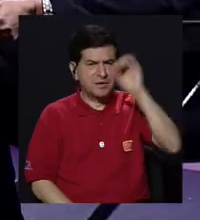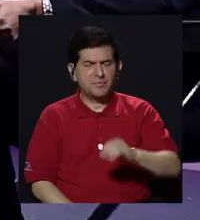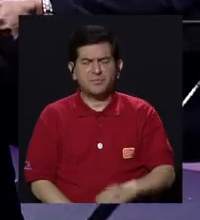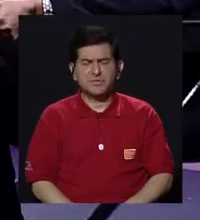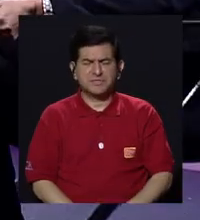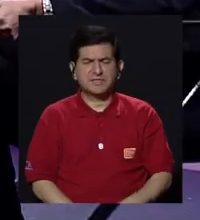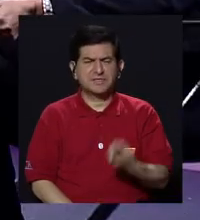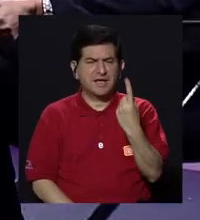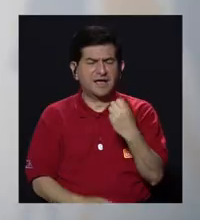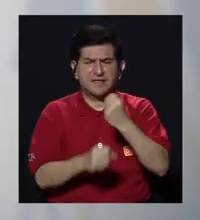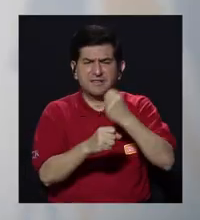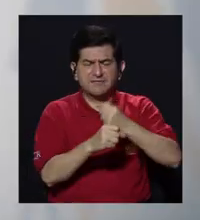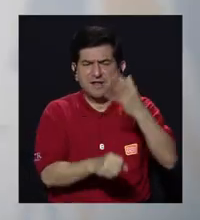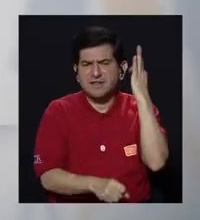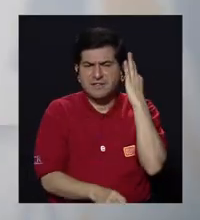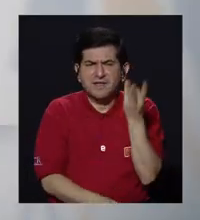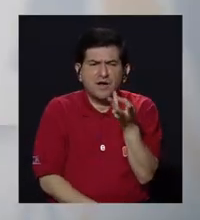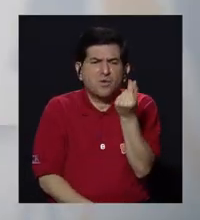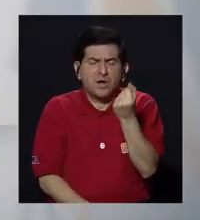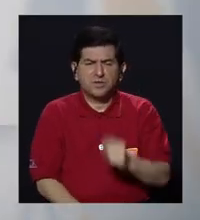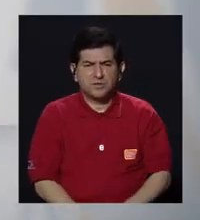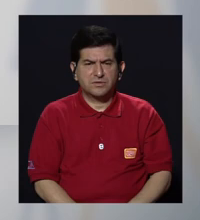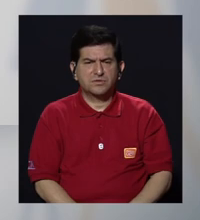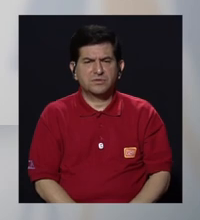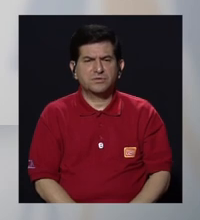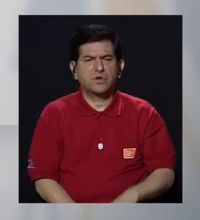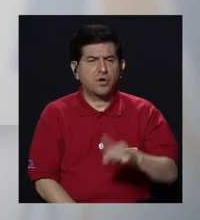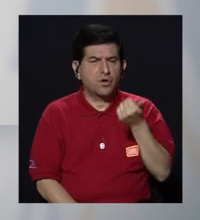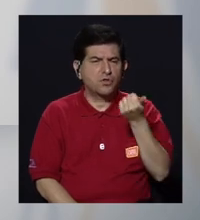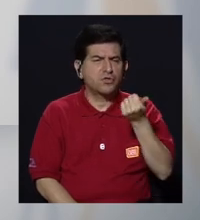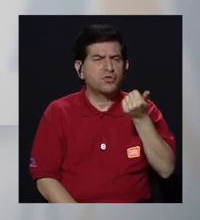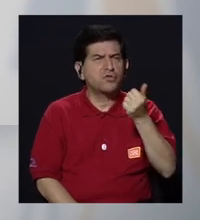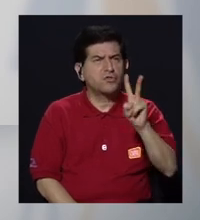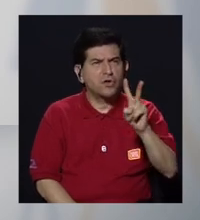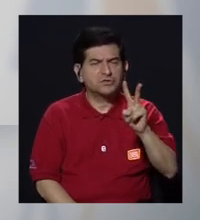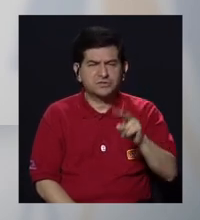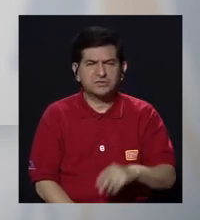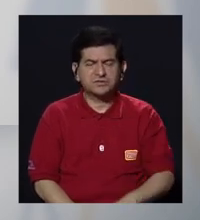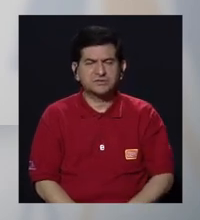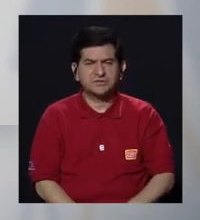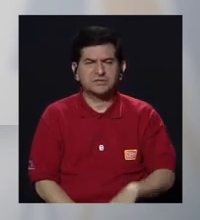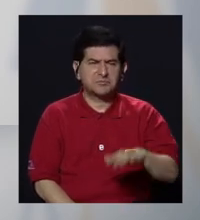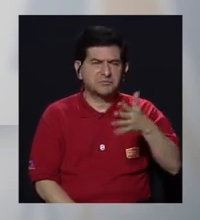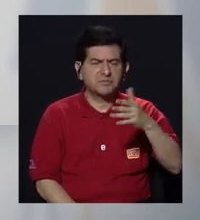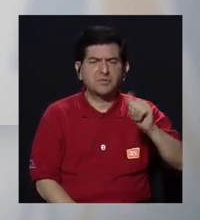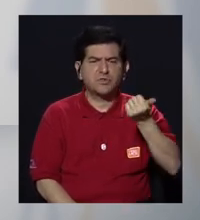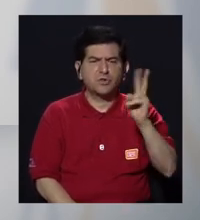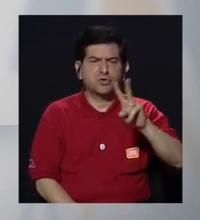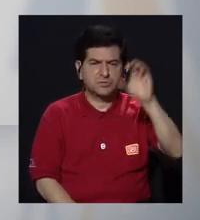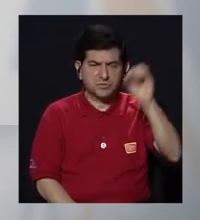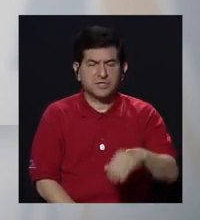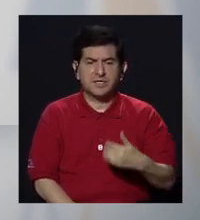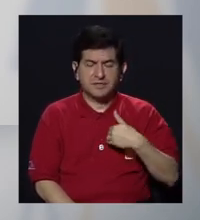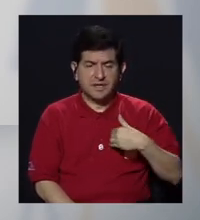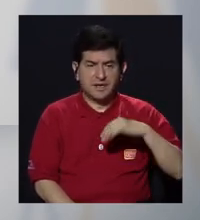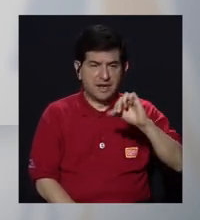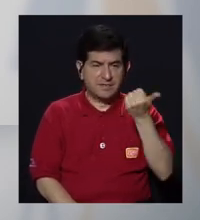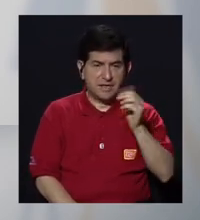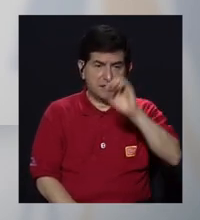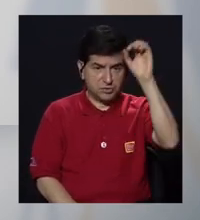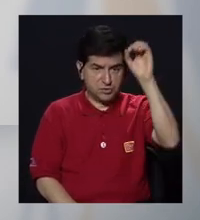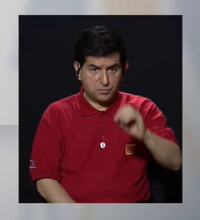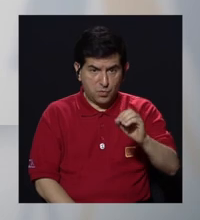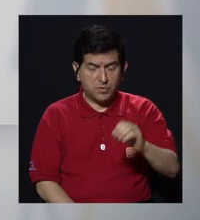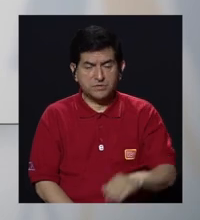de desempleo de las mujeres? En 12%. Porque tenemos un 10% en el